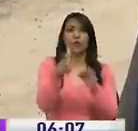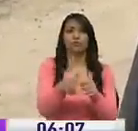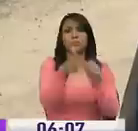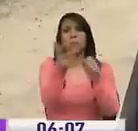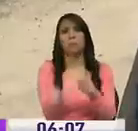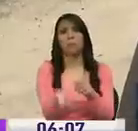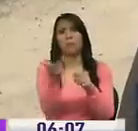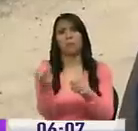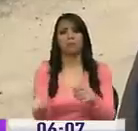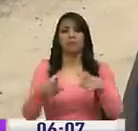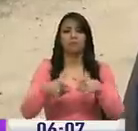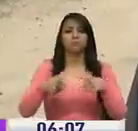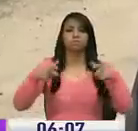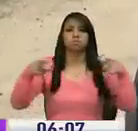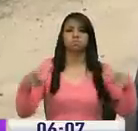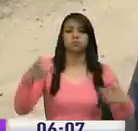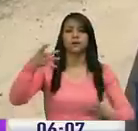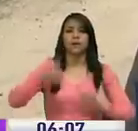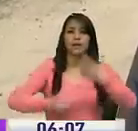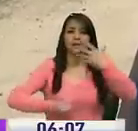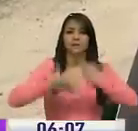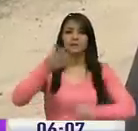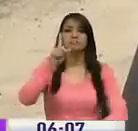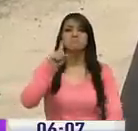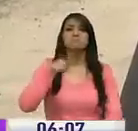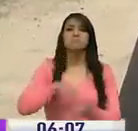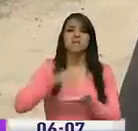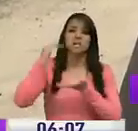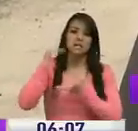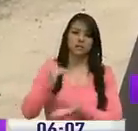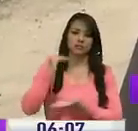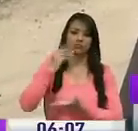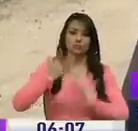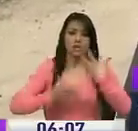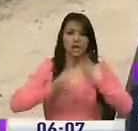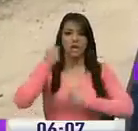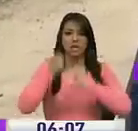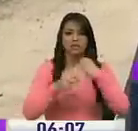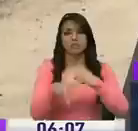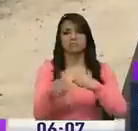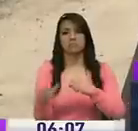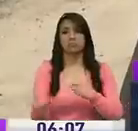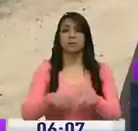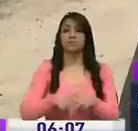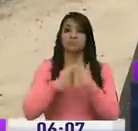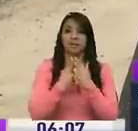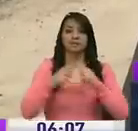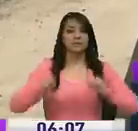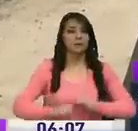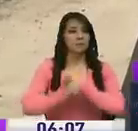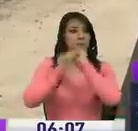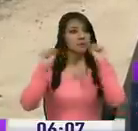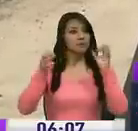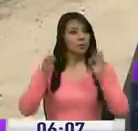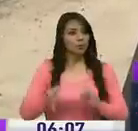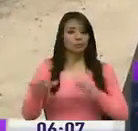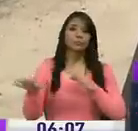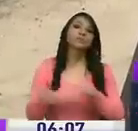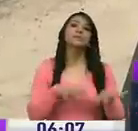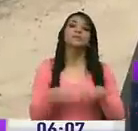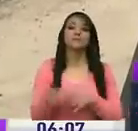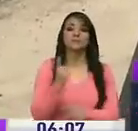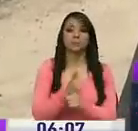el recolector de leche aproximadamente con 1000 l de de leche iniciaba la jornada y obviamente